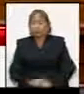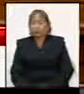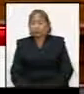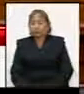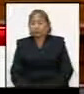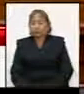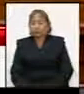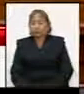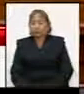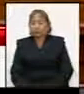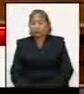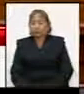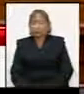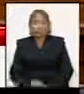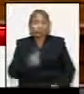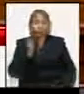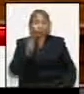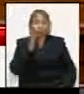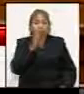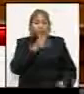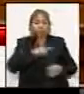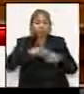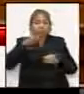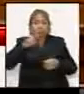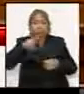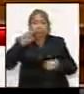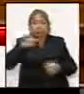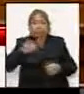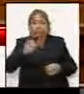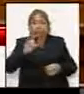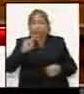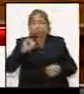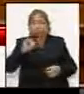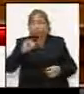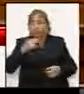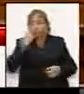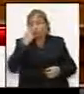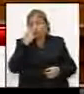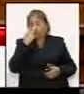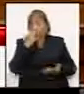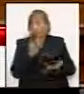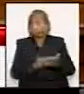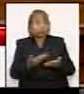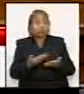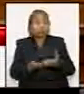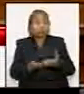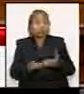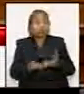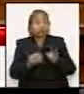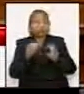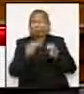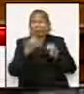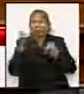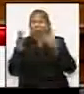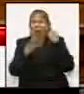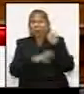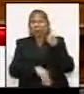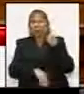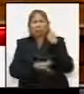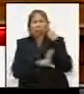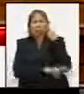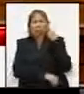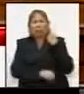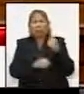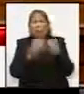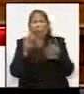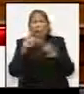Estamos haciendo también el recorrido por la región Junín y hasta el día de hoy podemos encontrar instalaciones precarias,